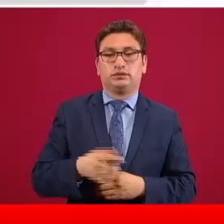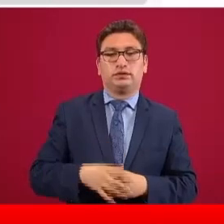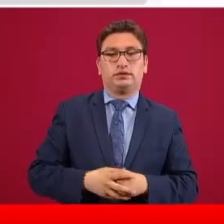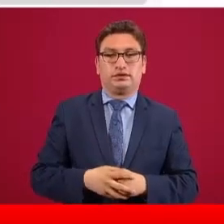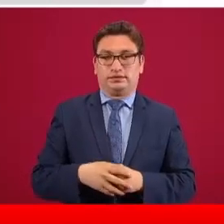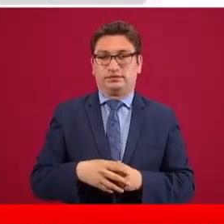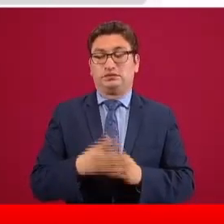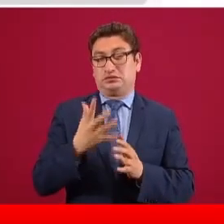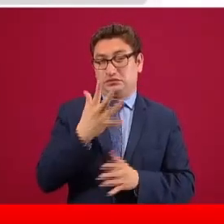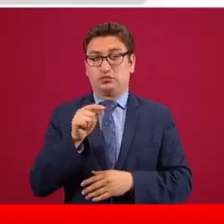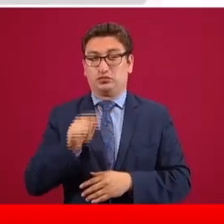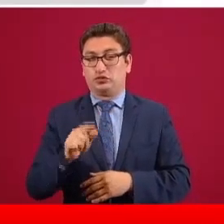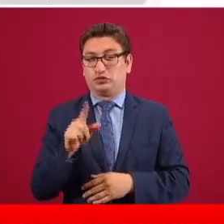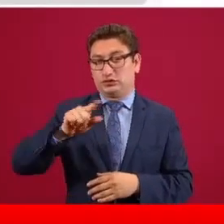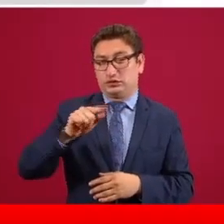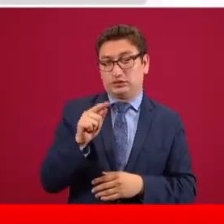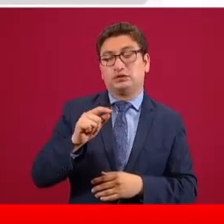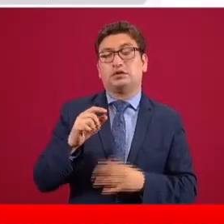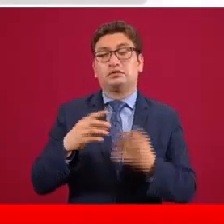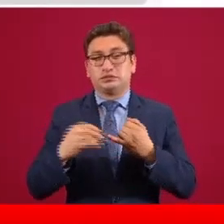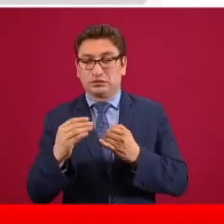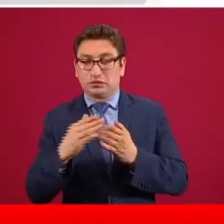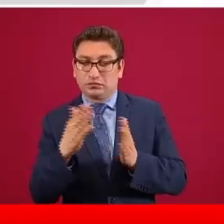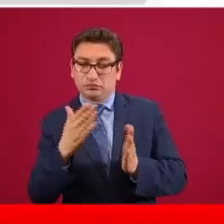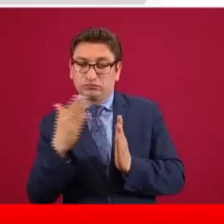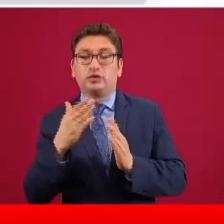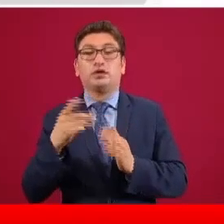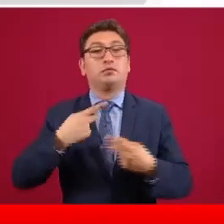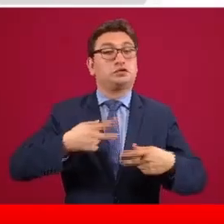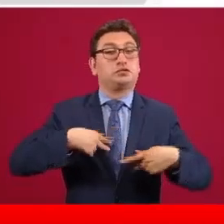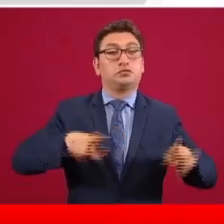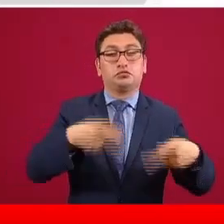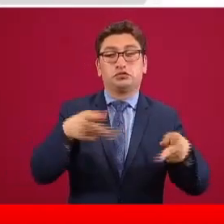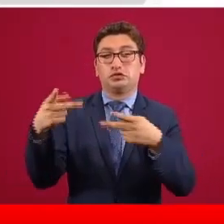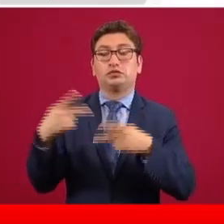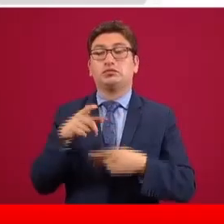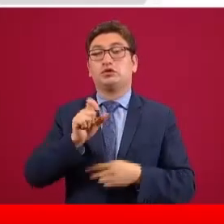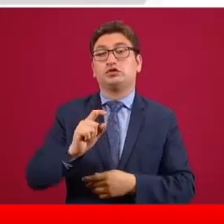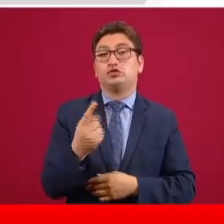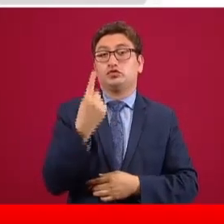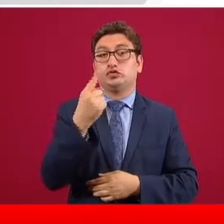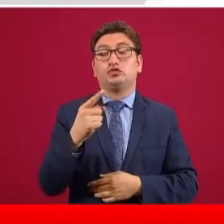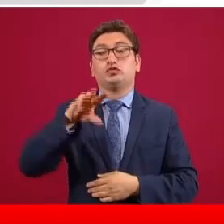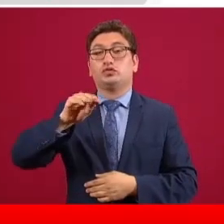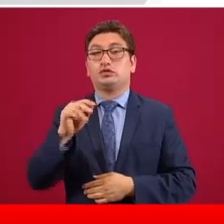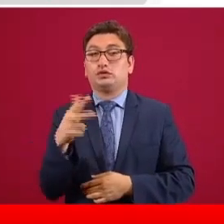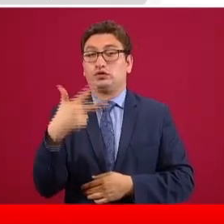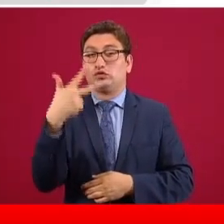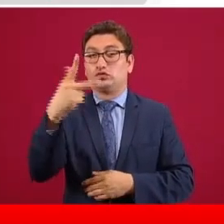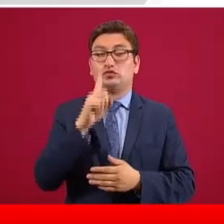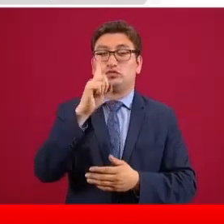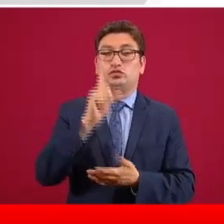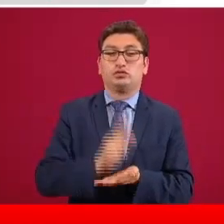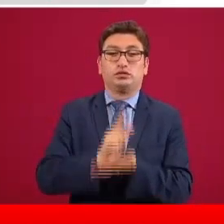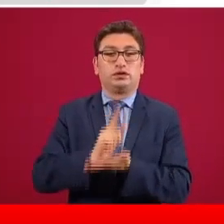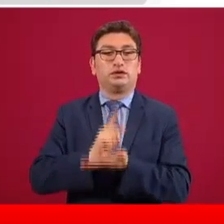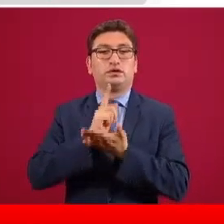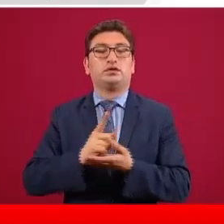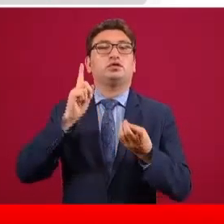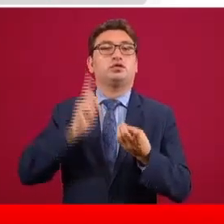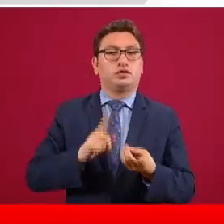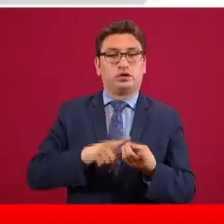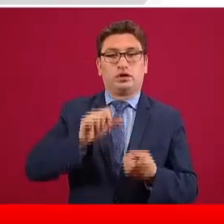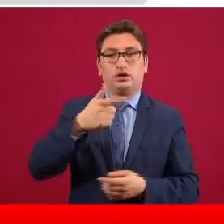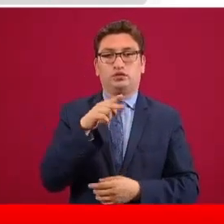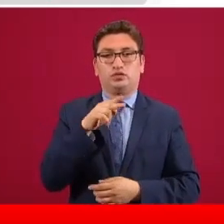de 5 pesos 70 centavos y un precio al público de 21.98 por litro, lo encontramos en